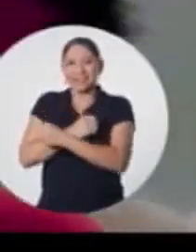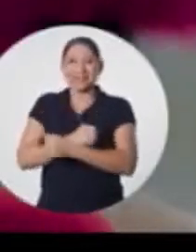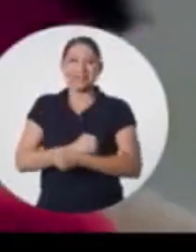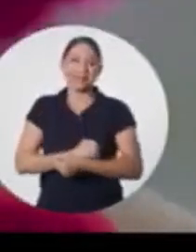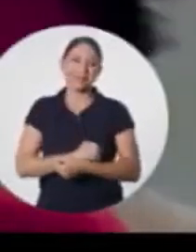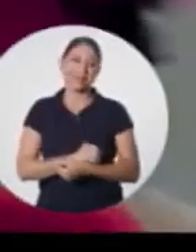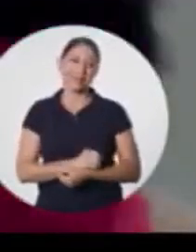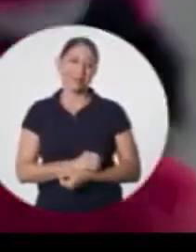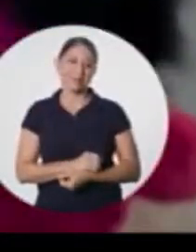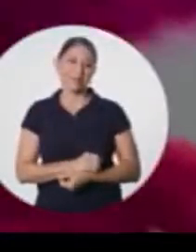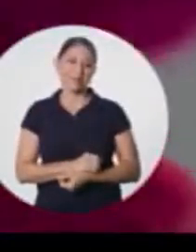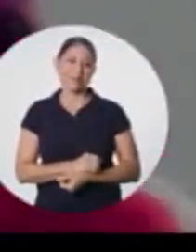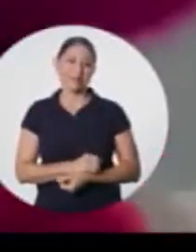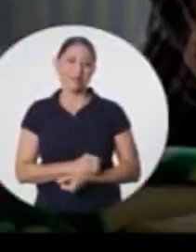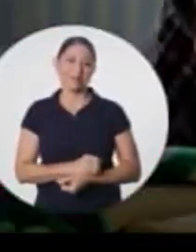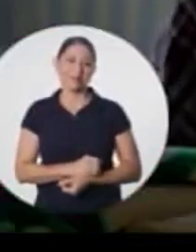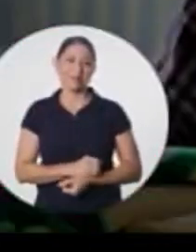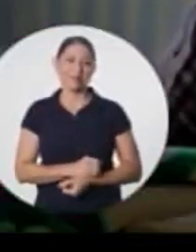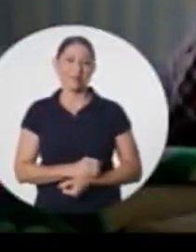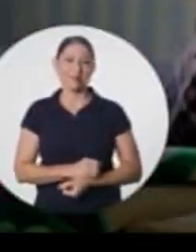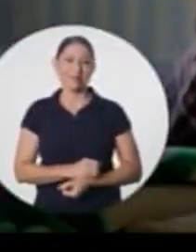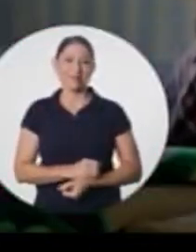quiero mucho.